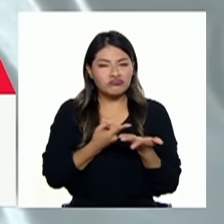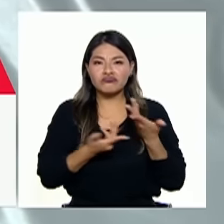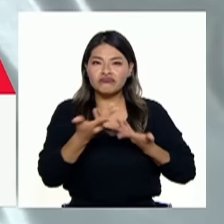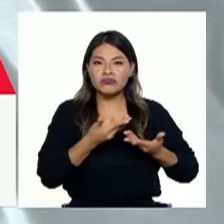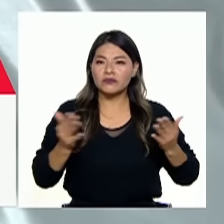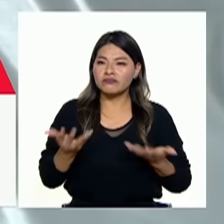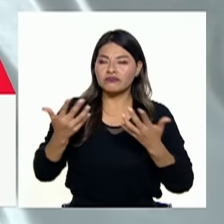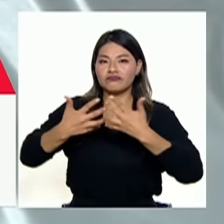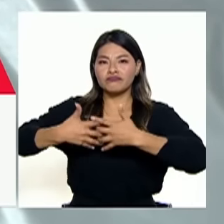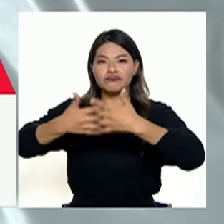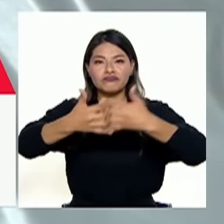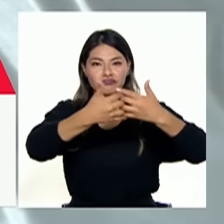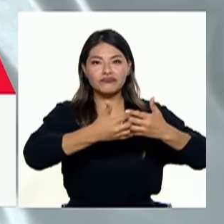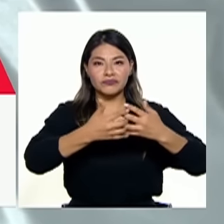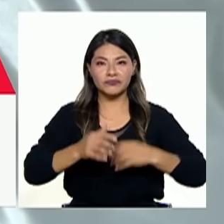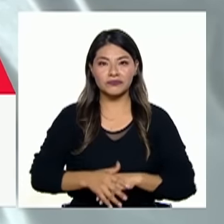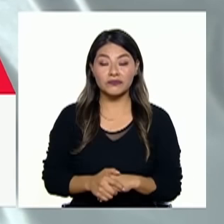inversiones productivas,